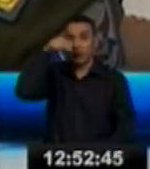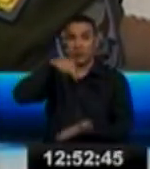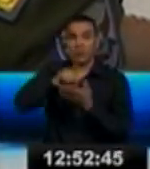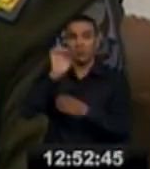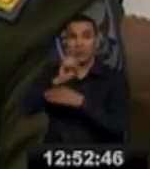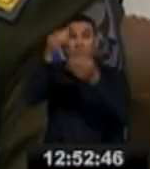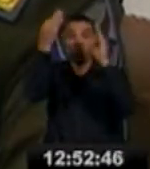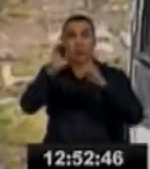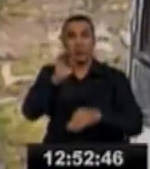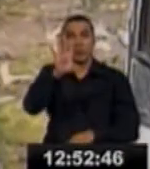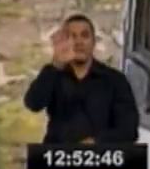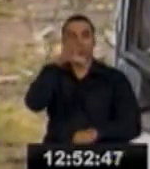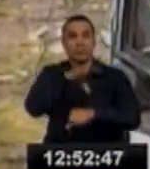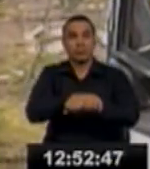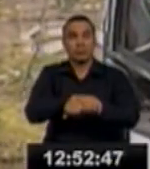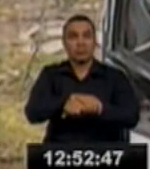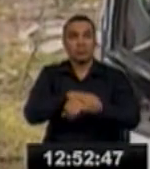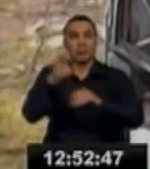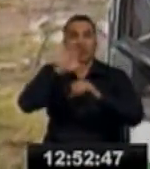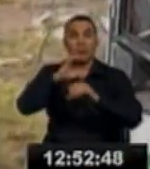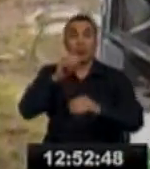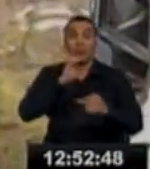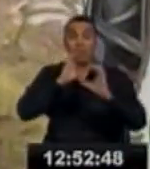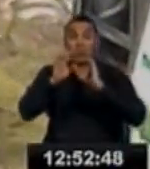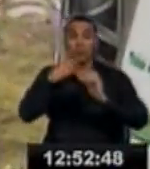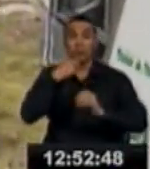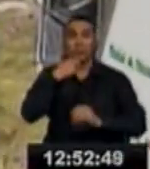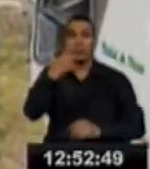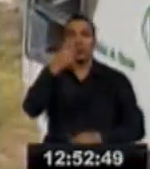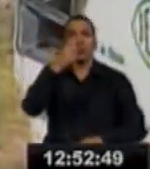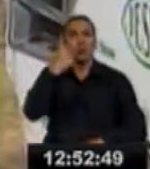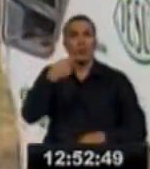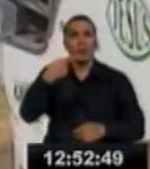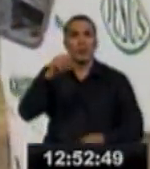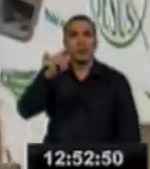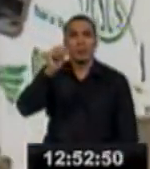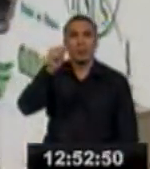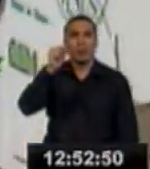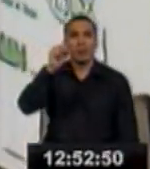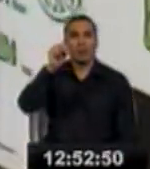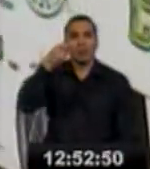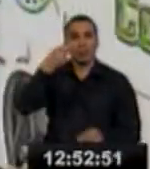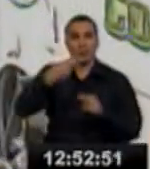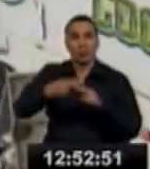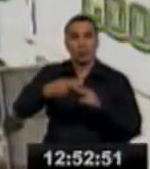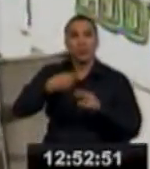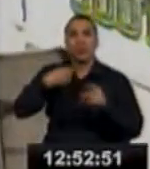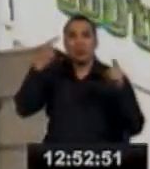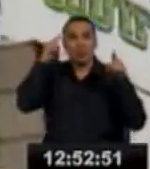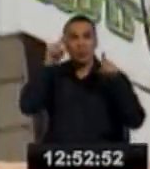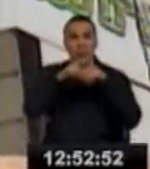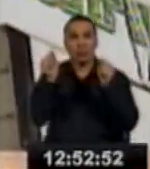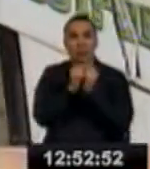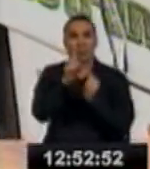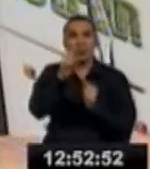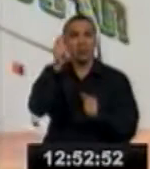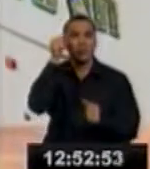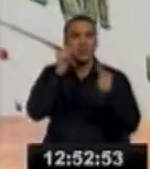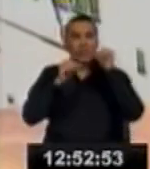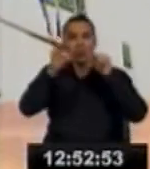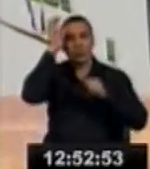con ella serían 5. En la conversación, los sujetos mencionan a un tal Germán, que su nombre coincide con uno de los heridos